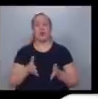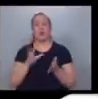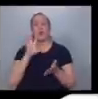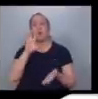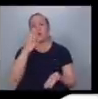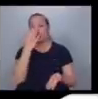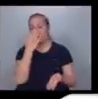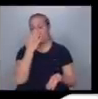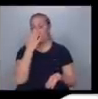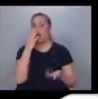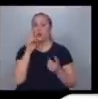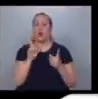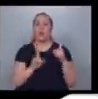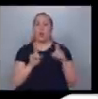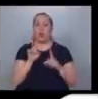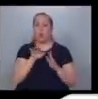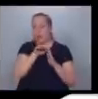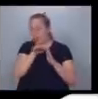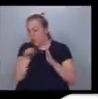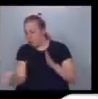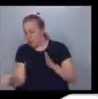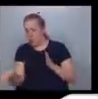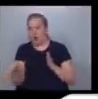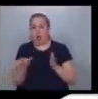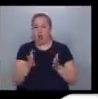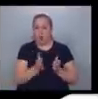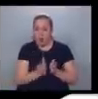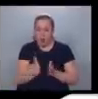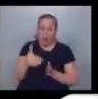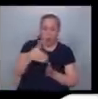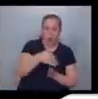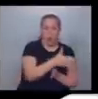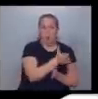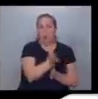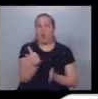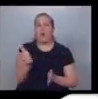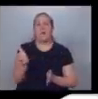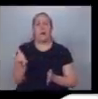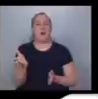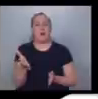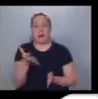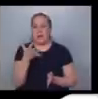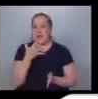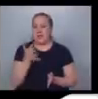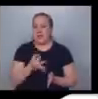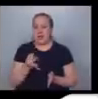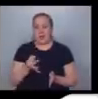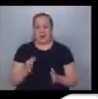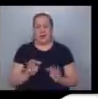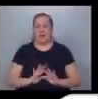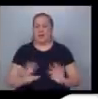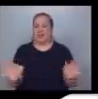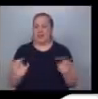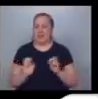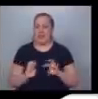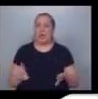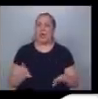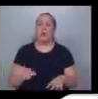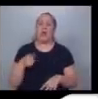tienen precipicios, con curvas, contracurvas. La verdad. Claro. Bueno, esto es lo que pasó en este caso,